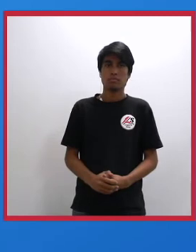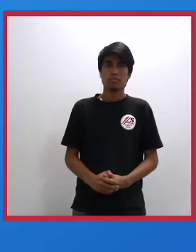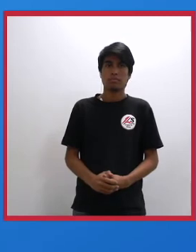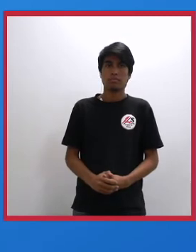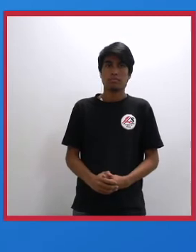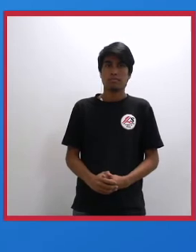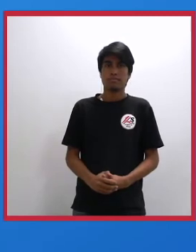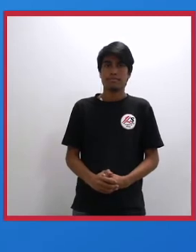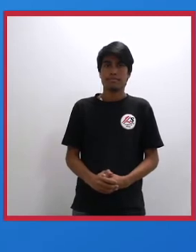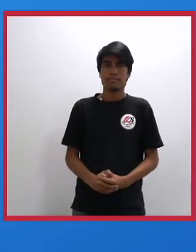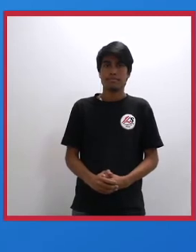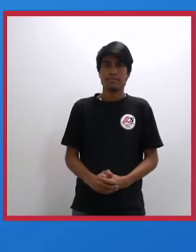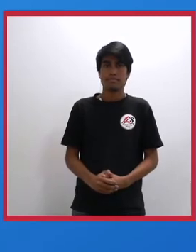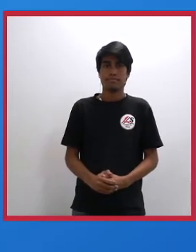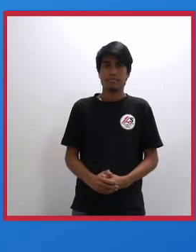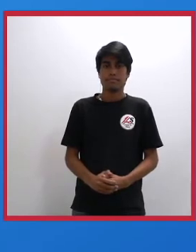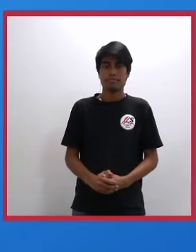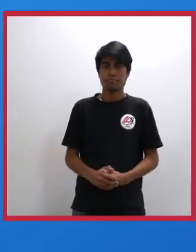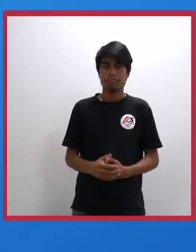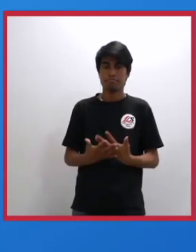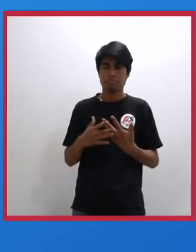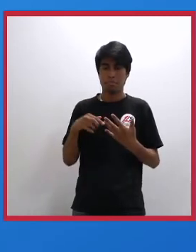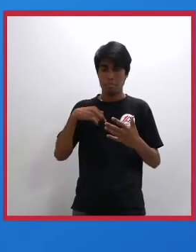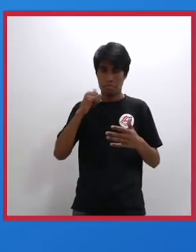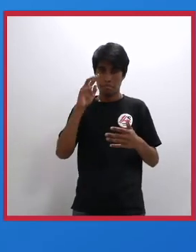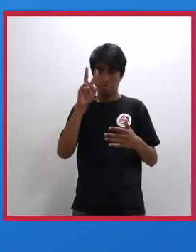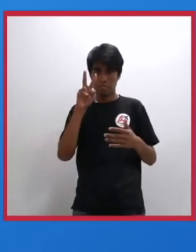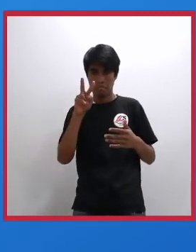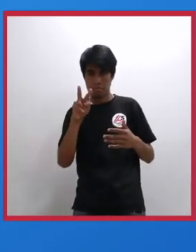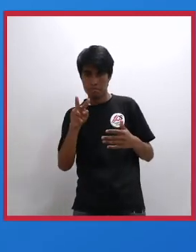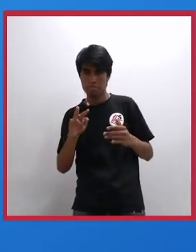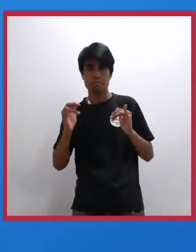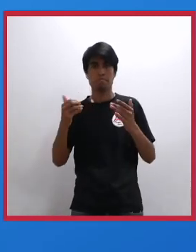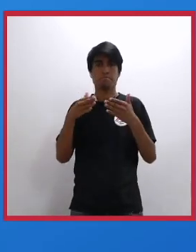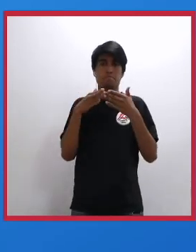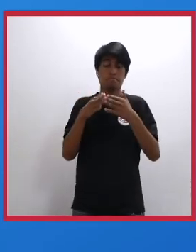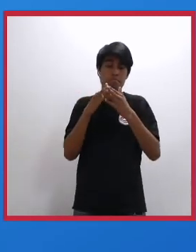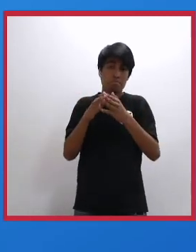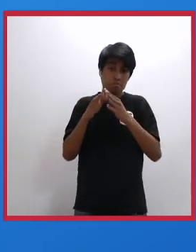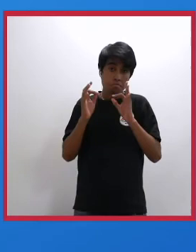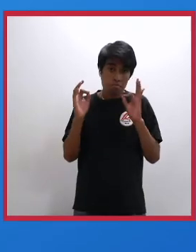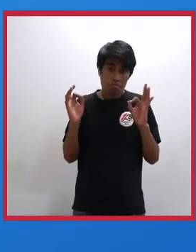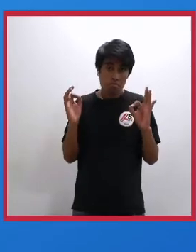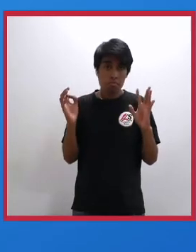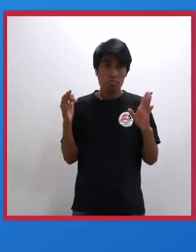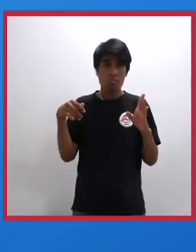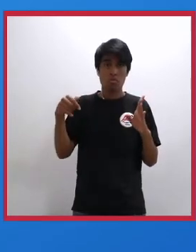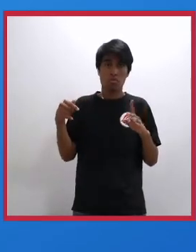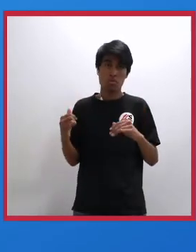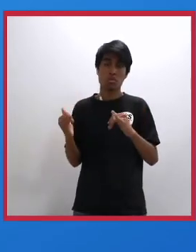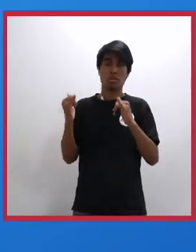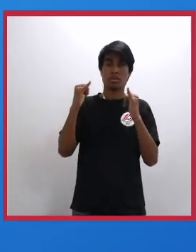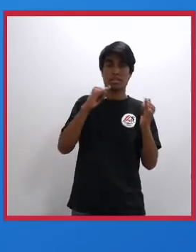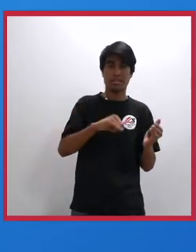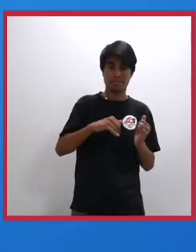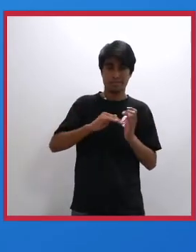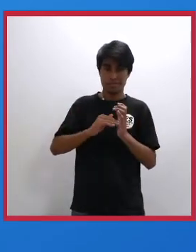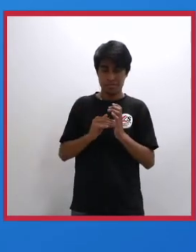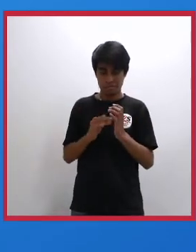Bueno, creo que, a ver, esas son todas las preguntas que tenemos el día de